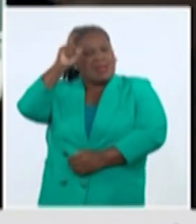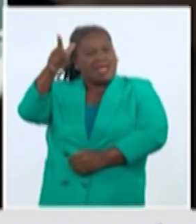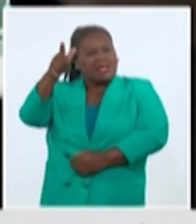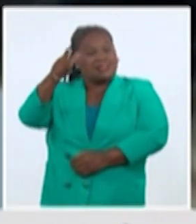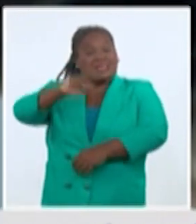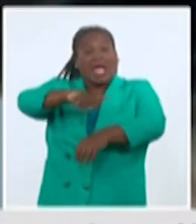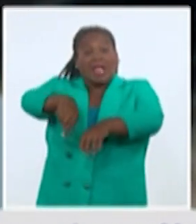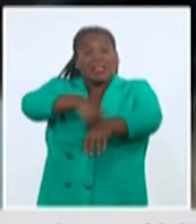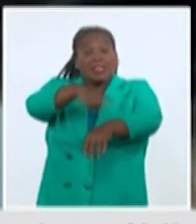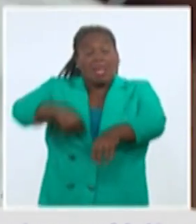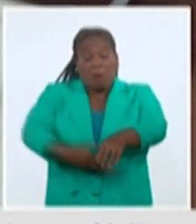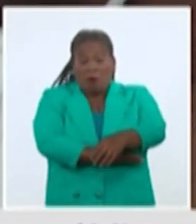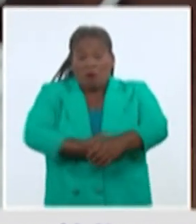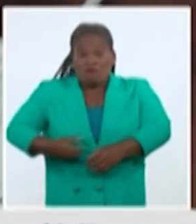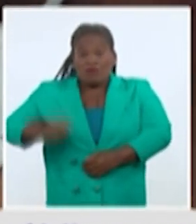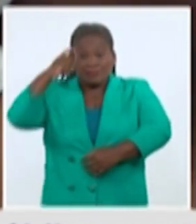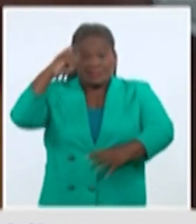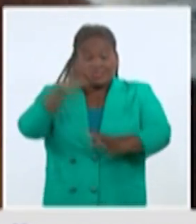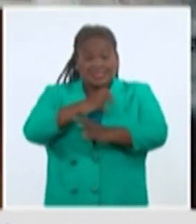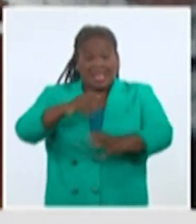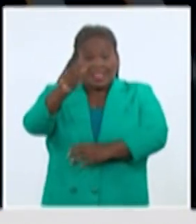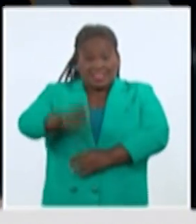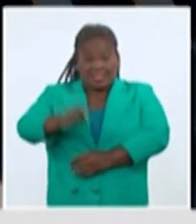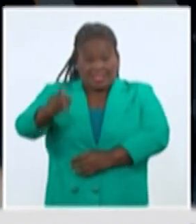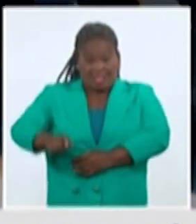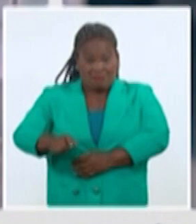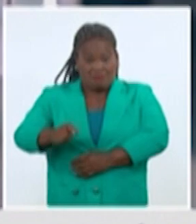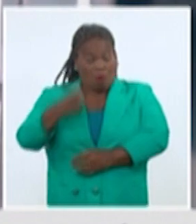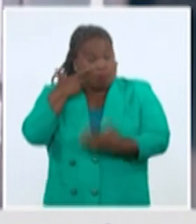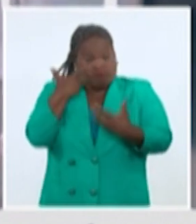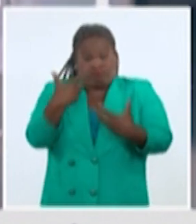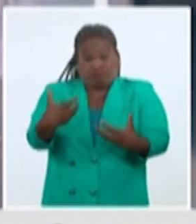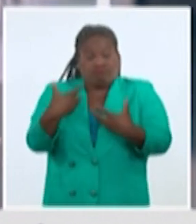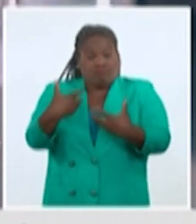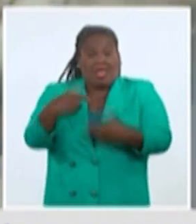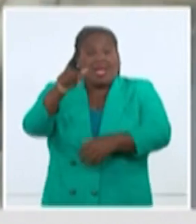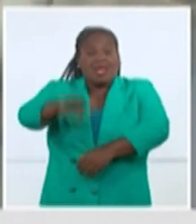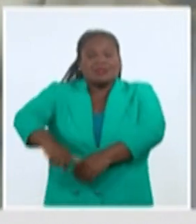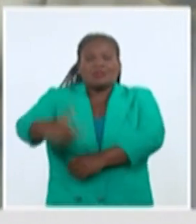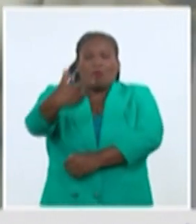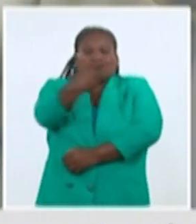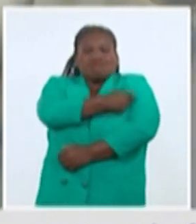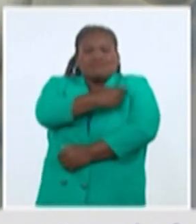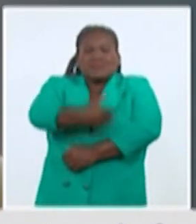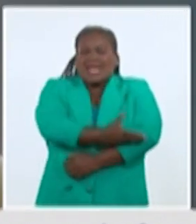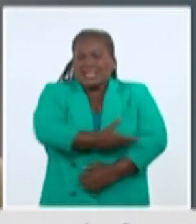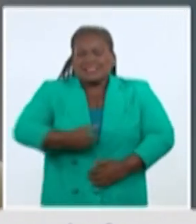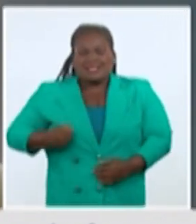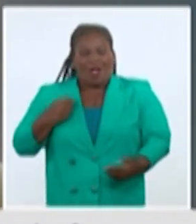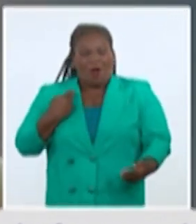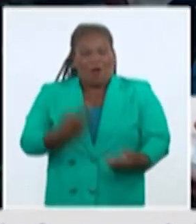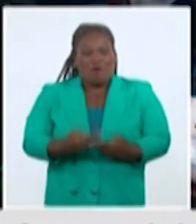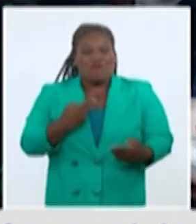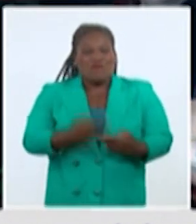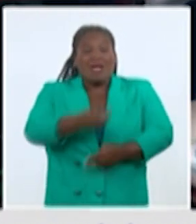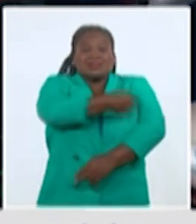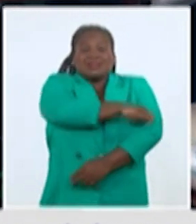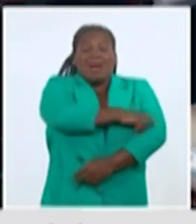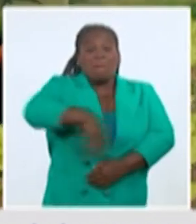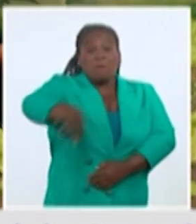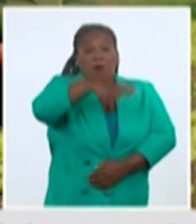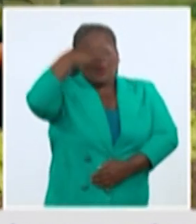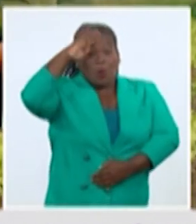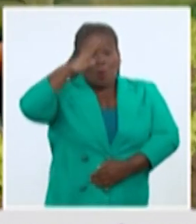y esfuerzo de científicos estrellas. Será también una dosis de resistencia y confianza de un pueblo, mi